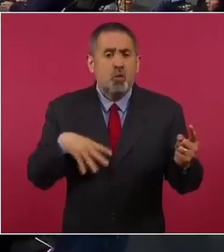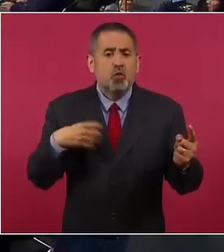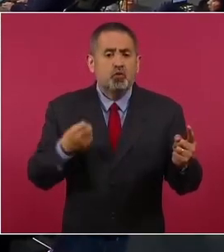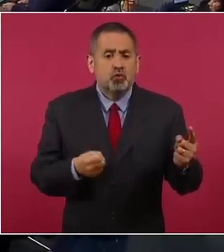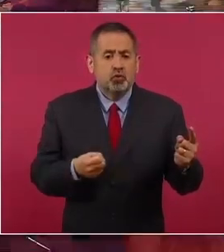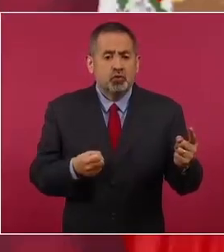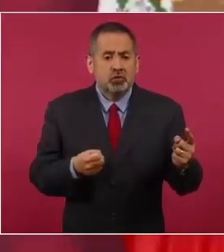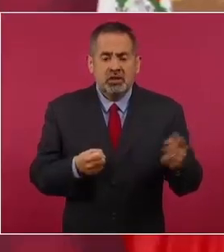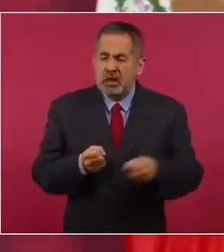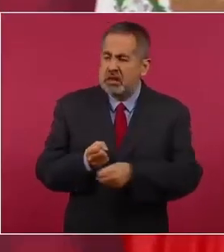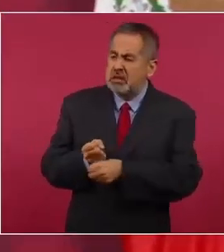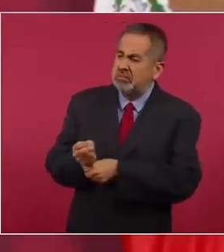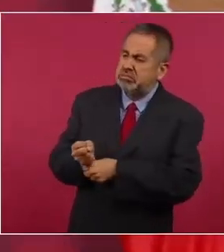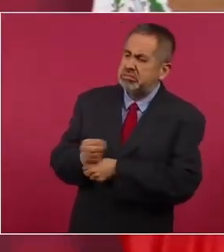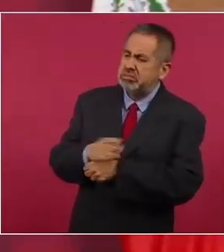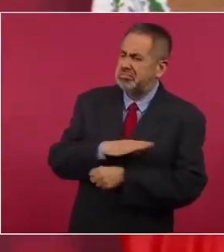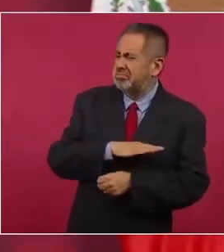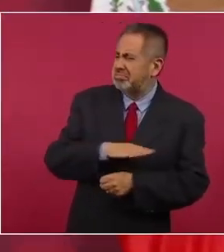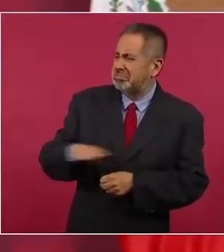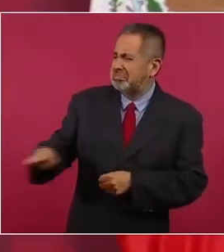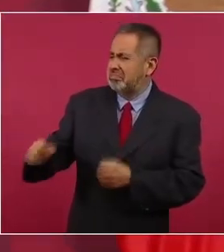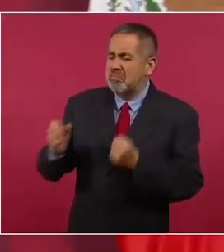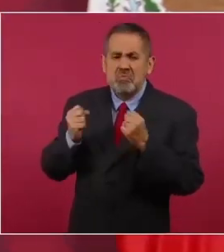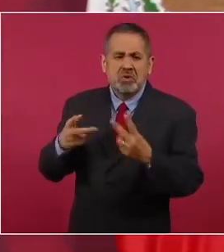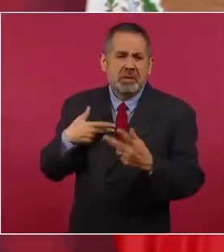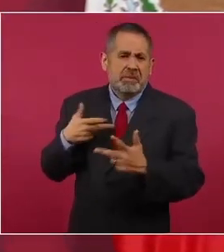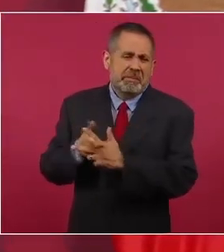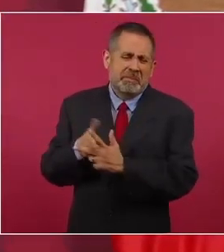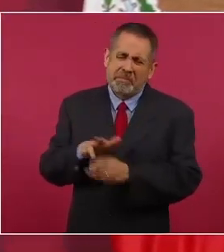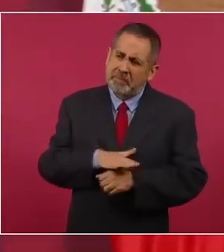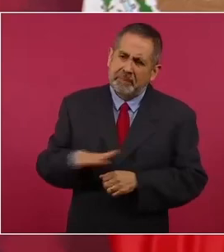que hubieron masacres,